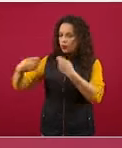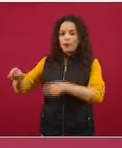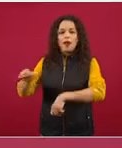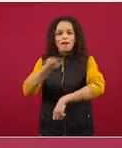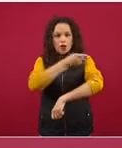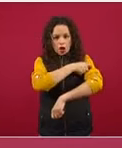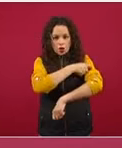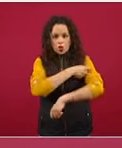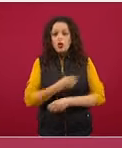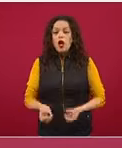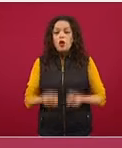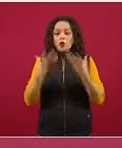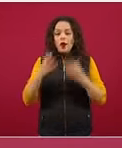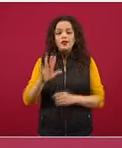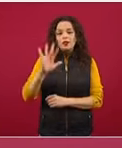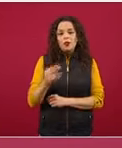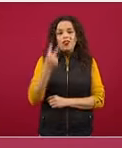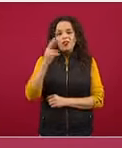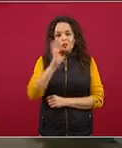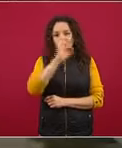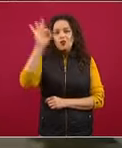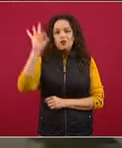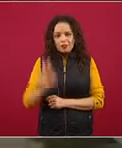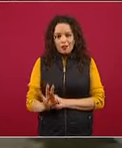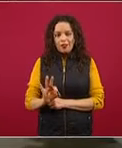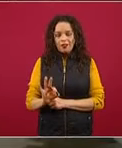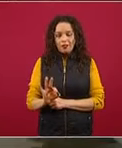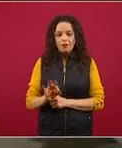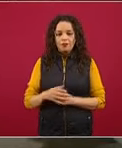un avance del 52% sobre la